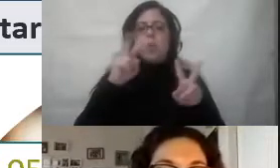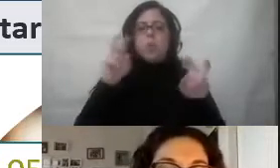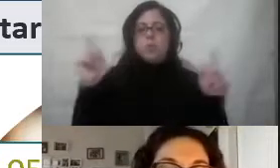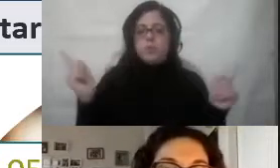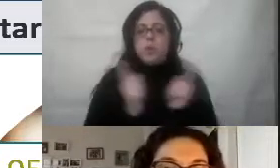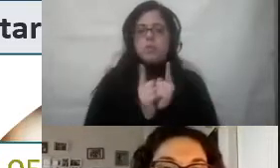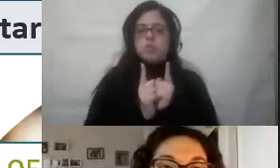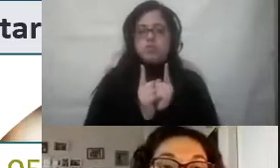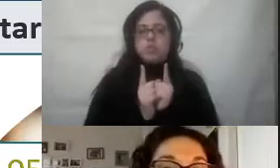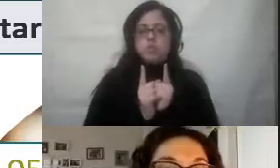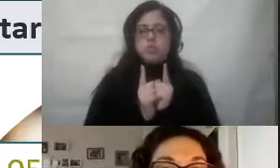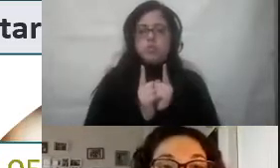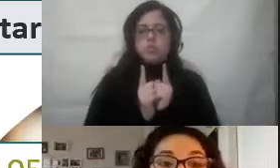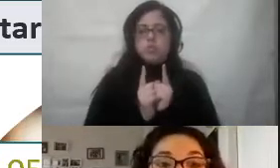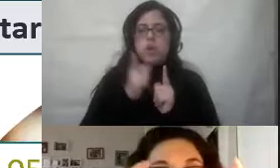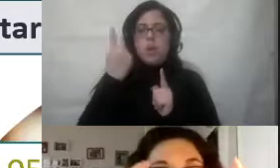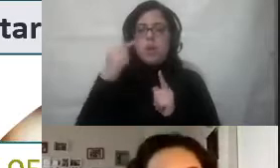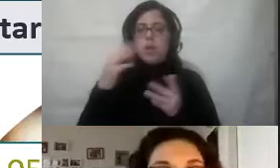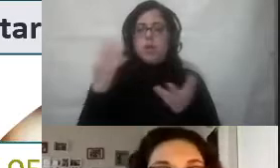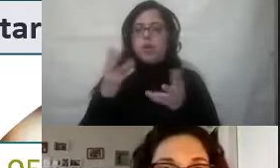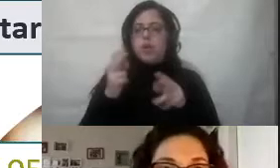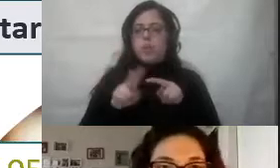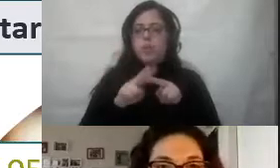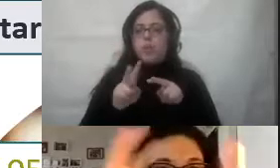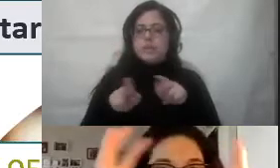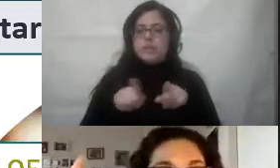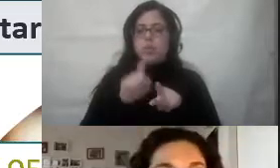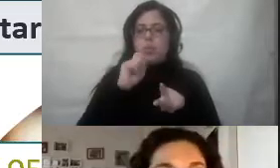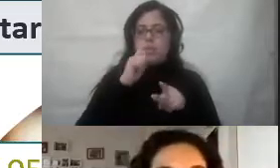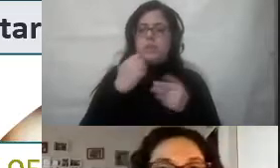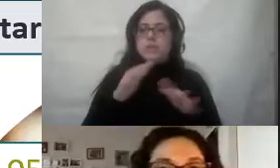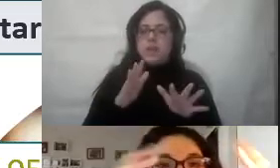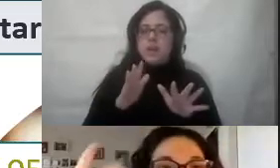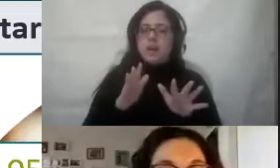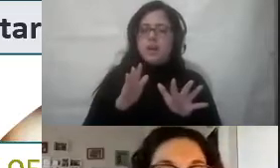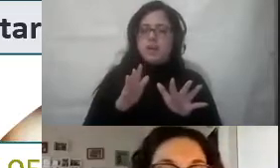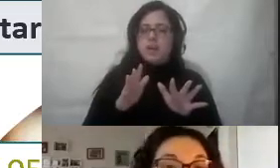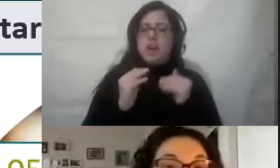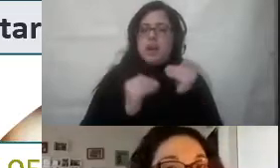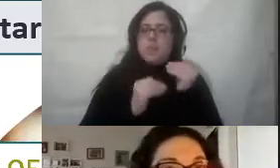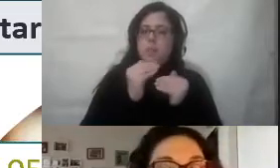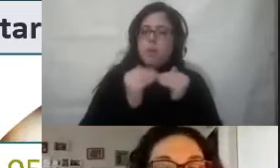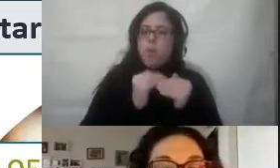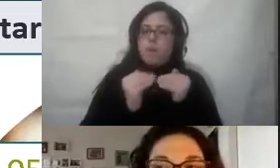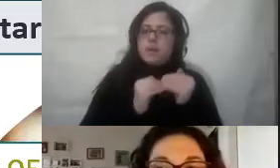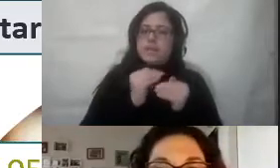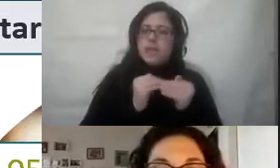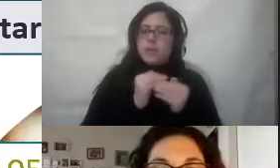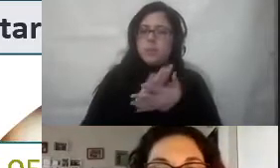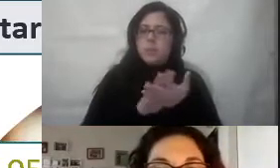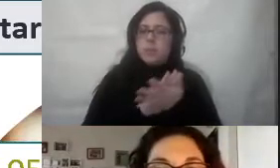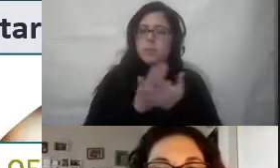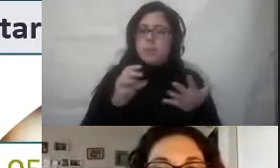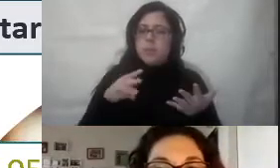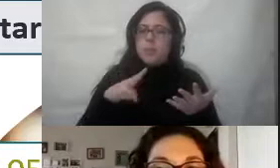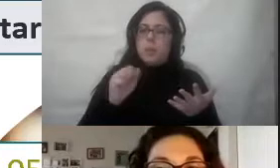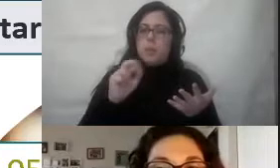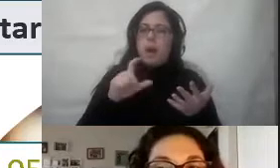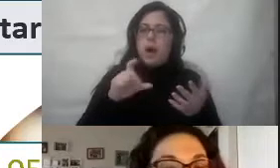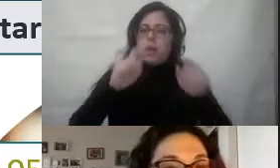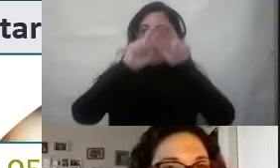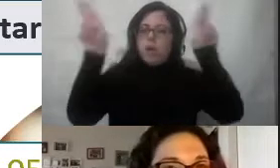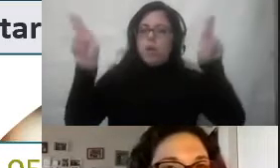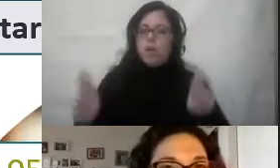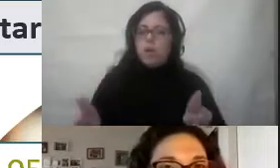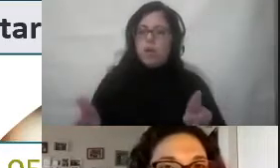respecto. Pero ¿cómo lo hacemos? Contextualizamos el problema, le damos un pequeño marco. Un marco que sea, ojalá, algo que